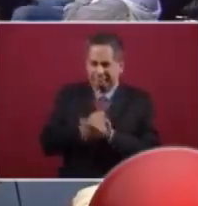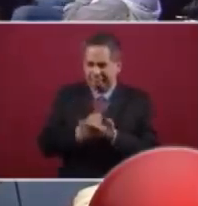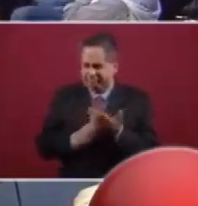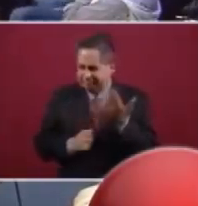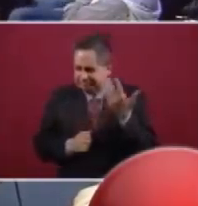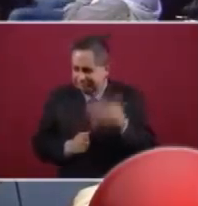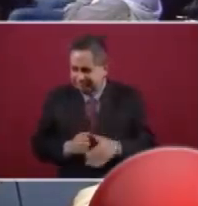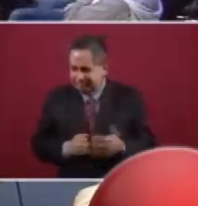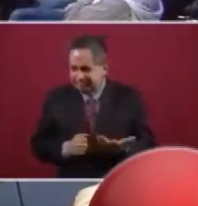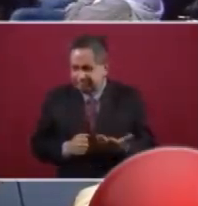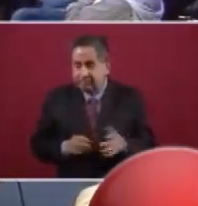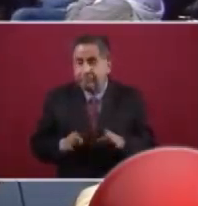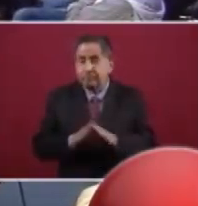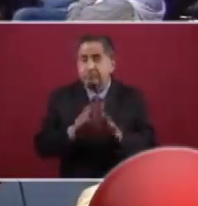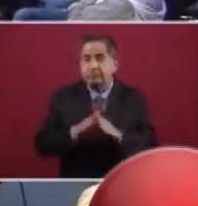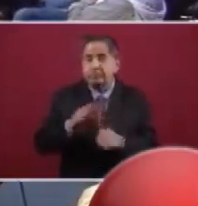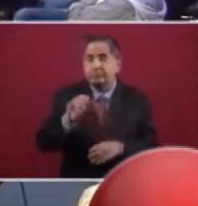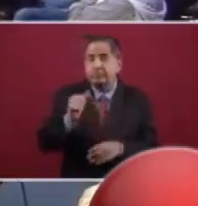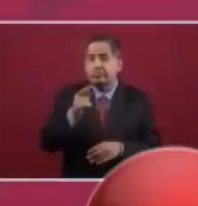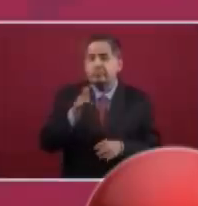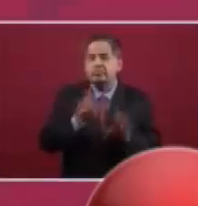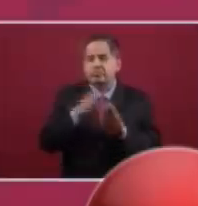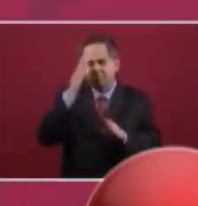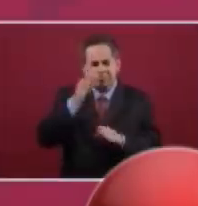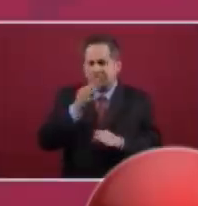¿Saben cómo le hacía?